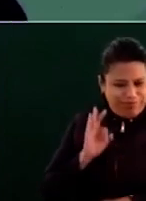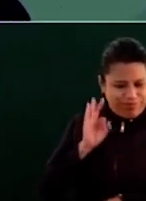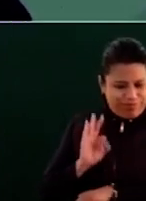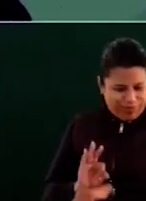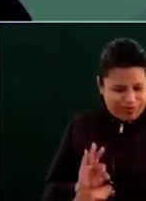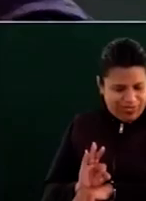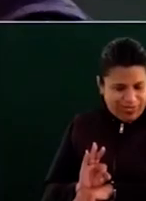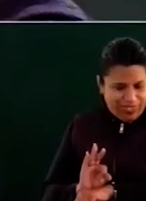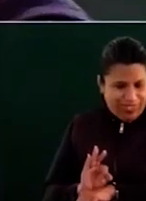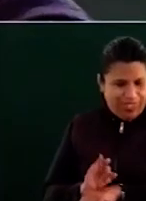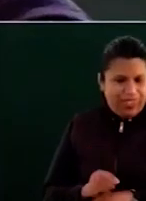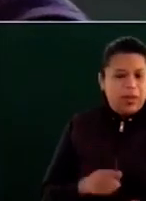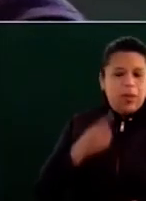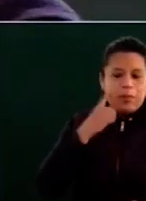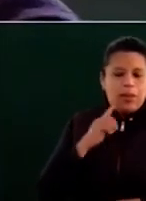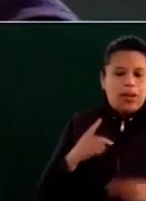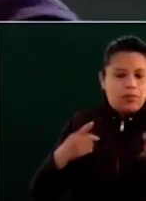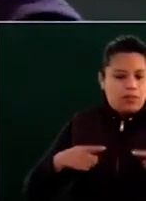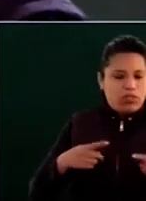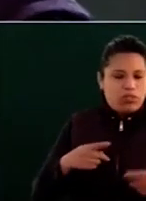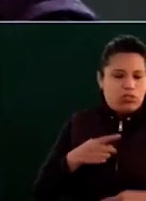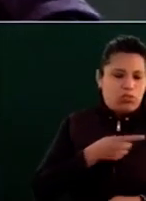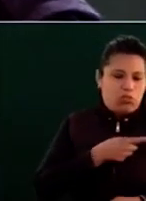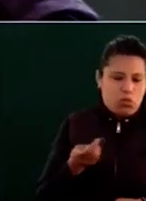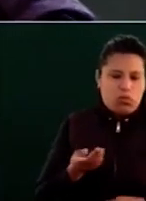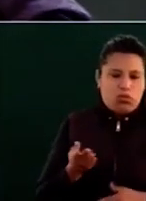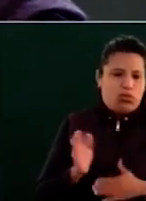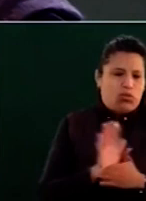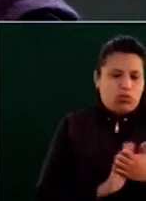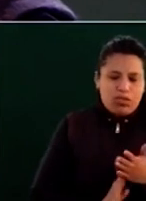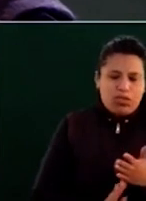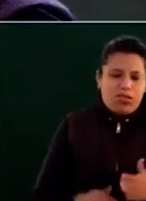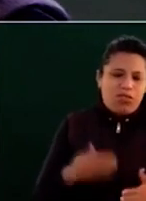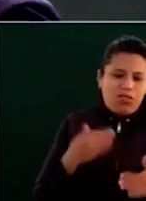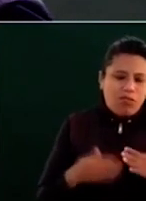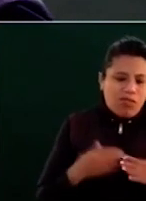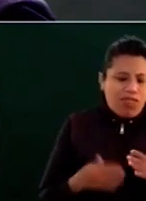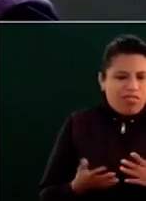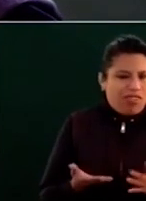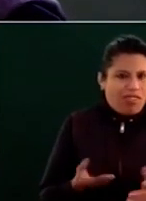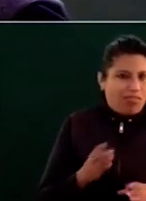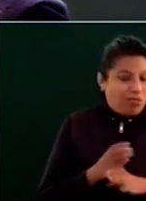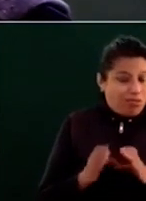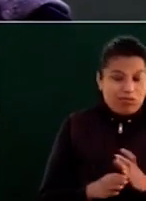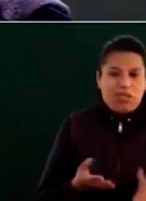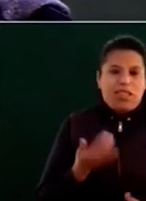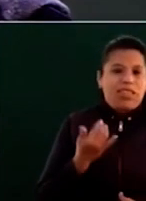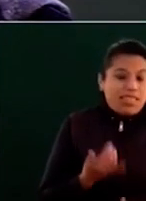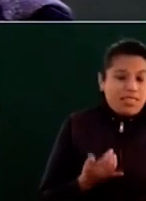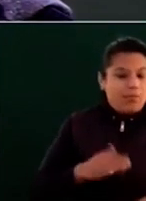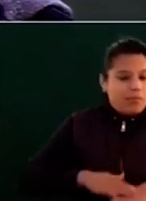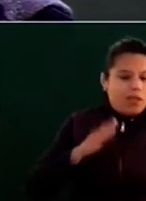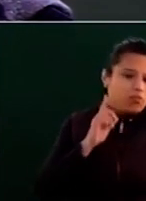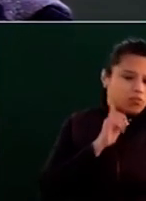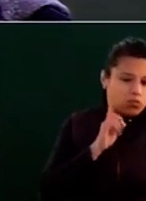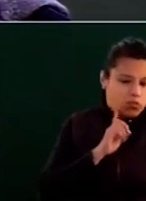defender a los humildes, a los desposeídos, a las mujeres,